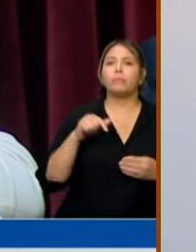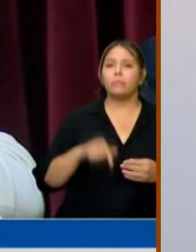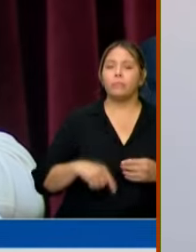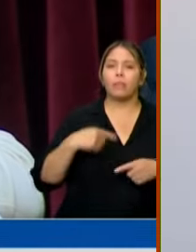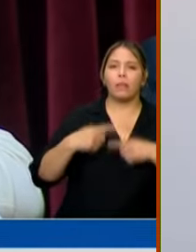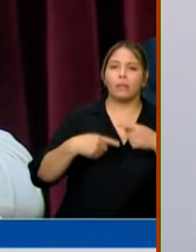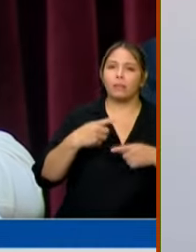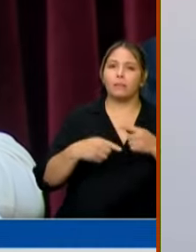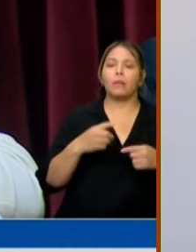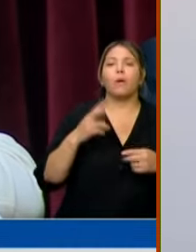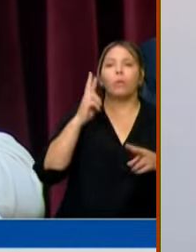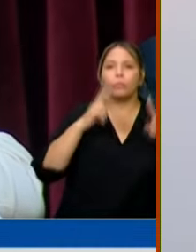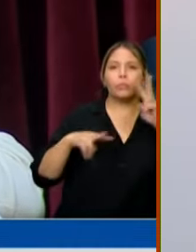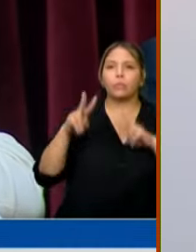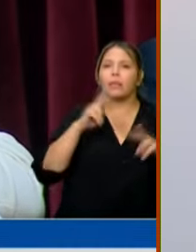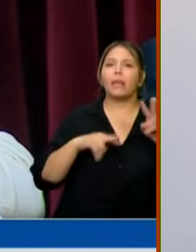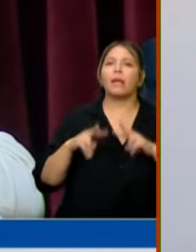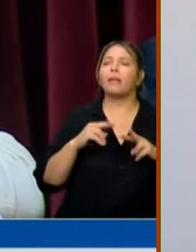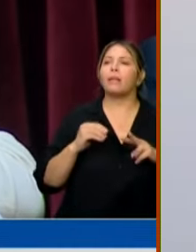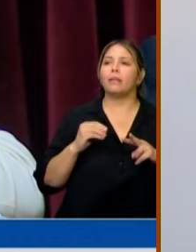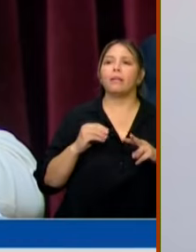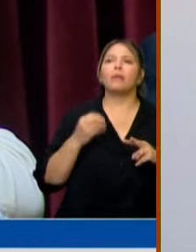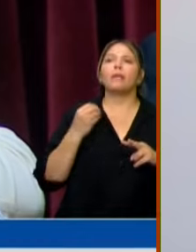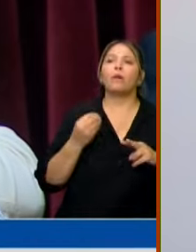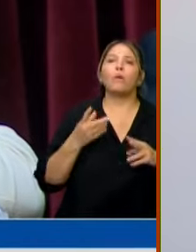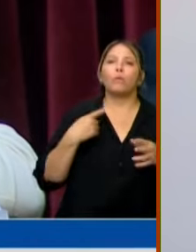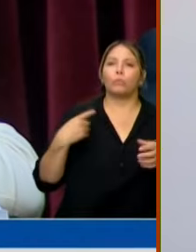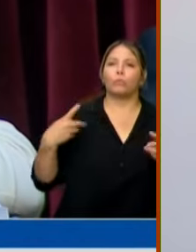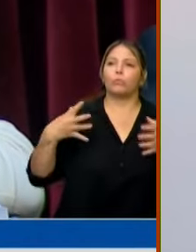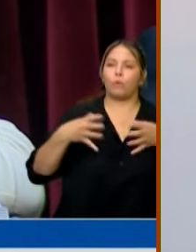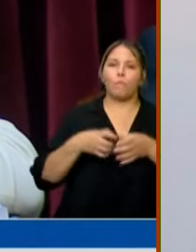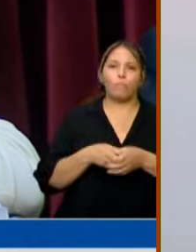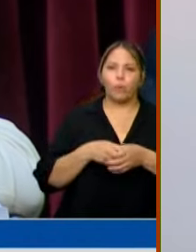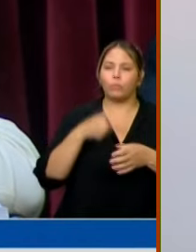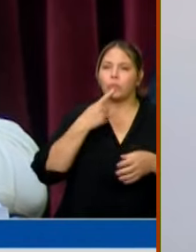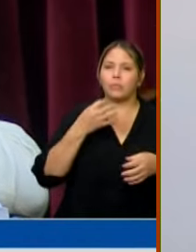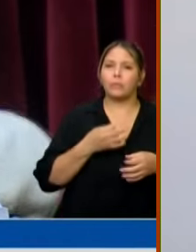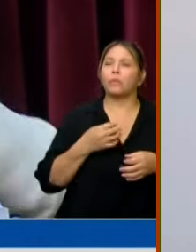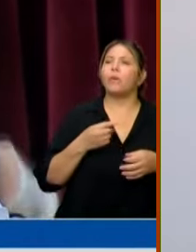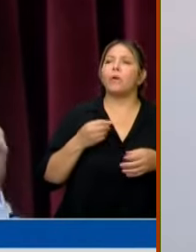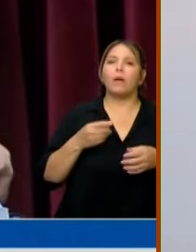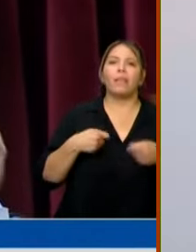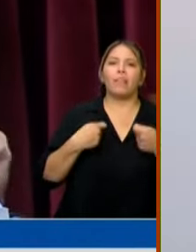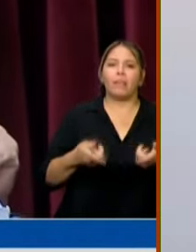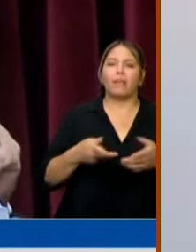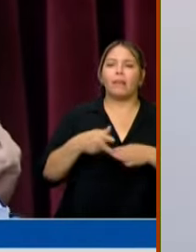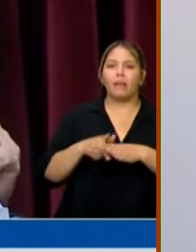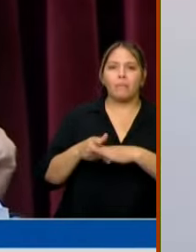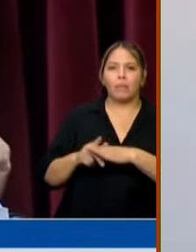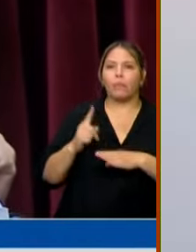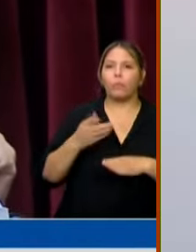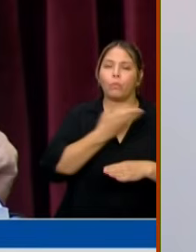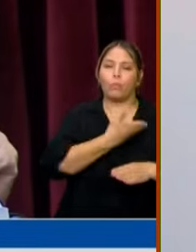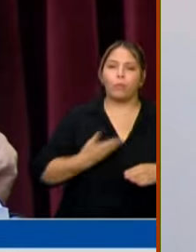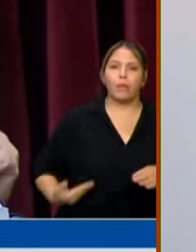al recinto, el dictamen que teníamos sobre nuestros atriles no tenía nada que ver con lo que querían presentar durante la sesión,